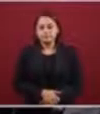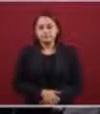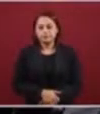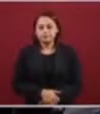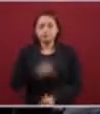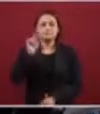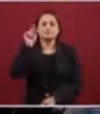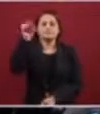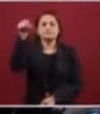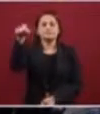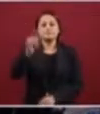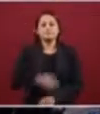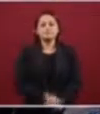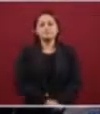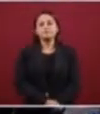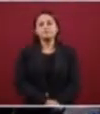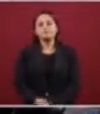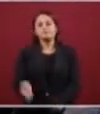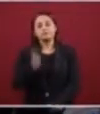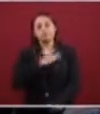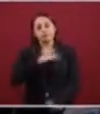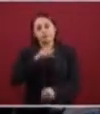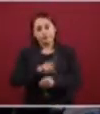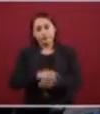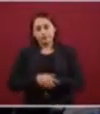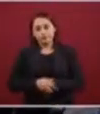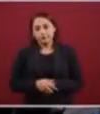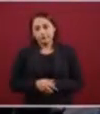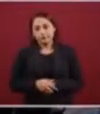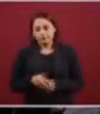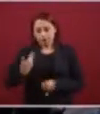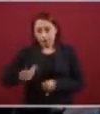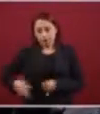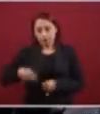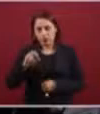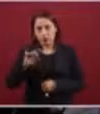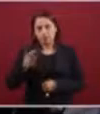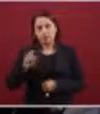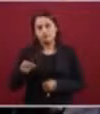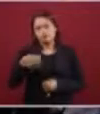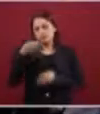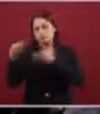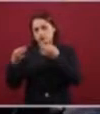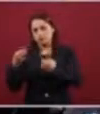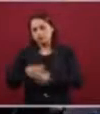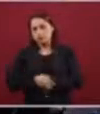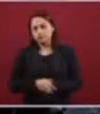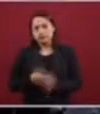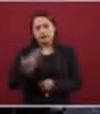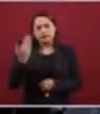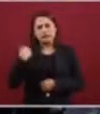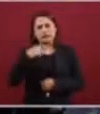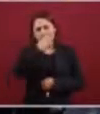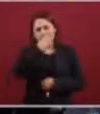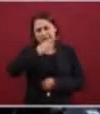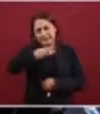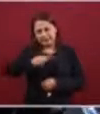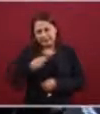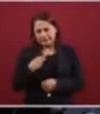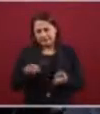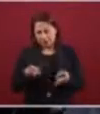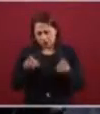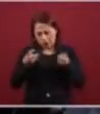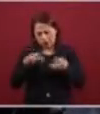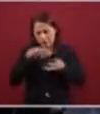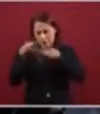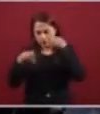Ahora voy atrás. Buenos días. Hace rato, Alberto Rodríguez, CP Noticias, hace rato usted mencionó que había un huachicoleo de noticias, sí, y había